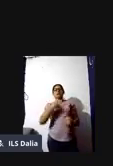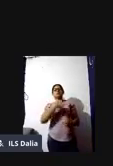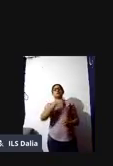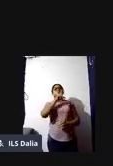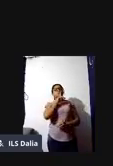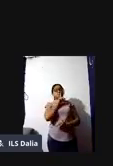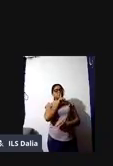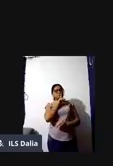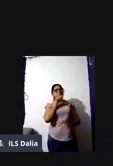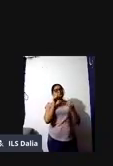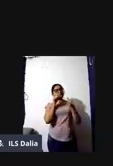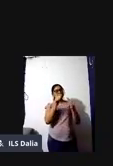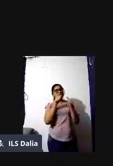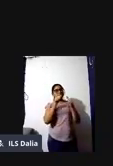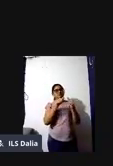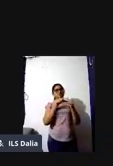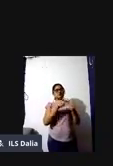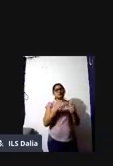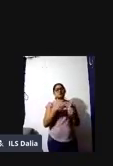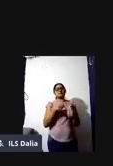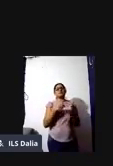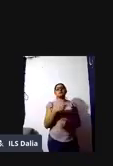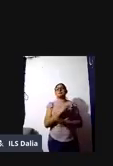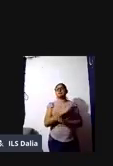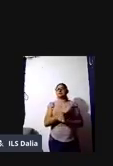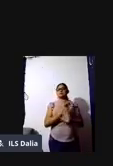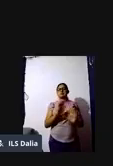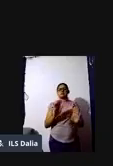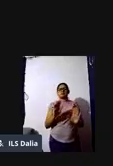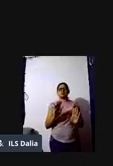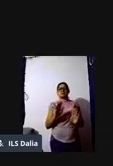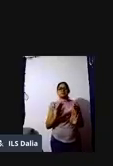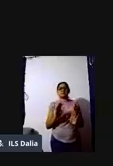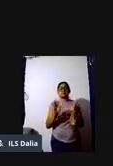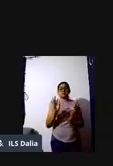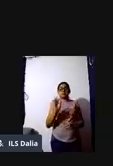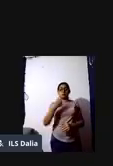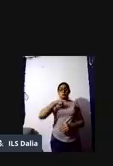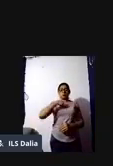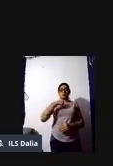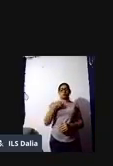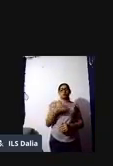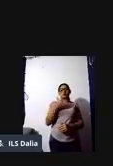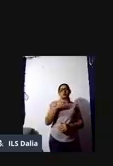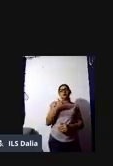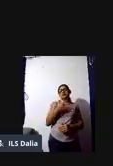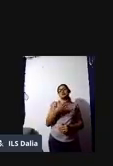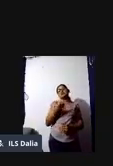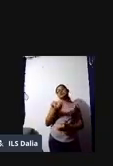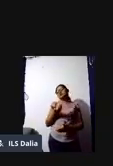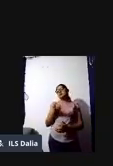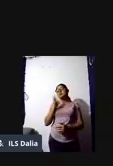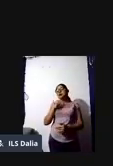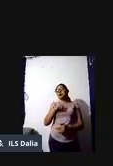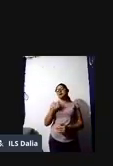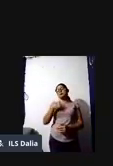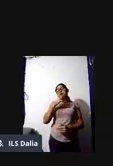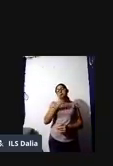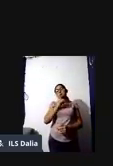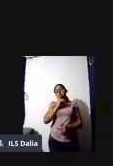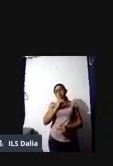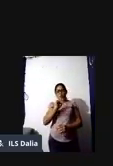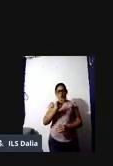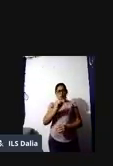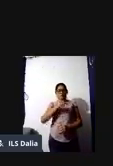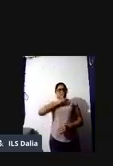reactivas y guardamos silencio sin menoscabar nuestros sentimientos y nuestras emociones,